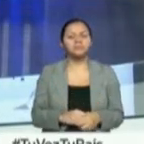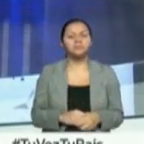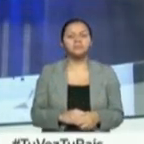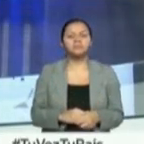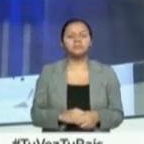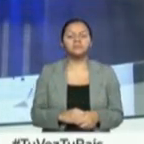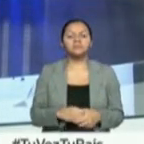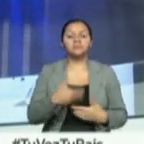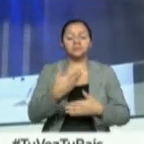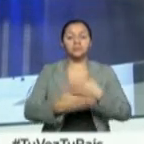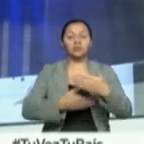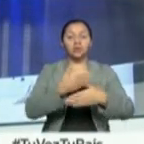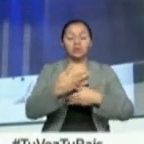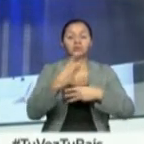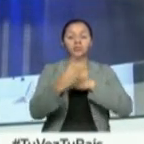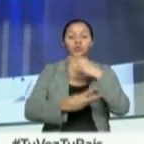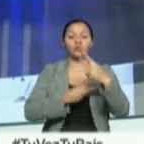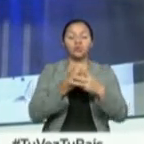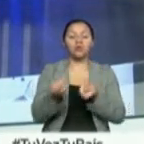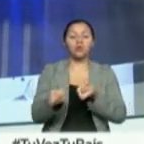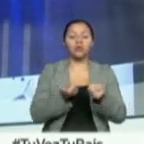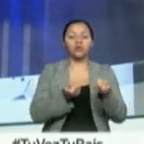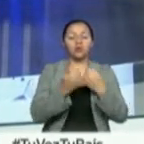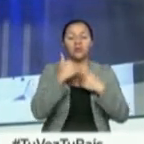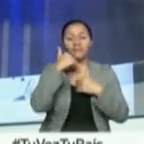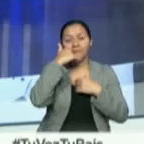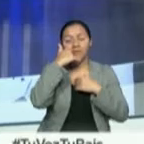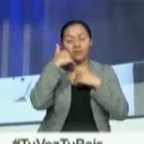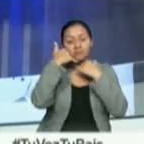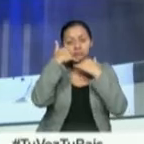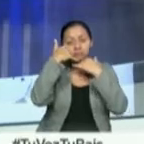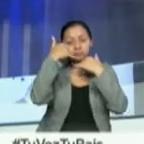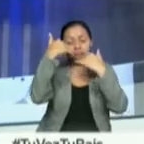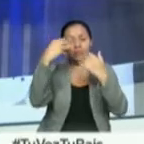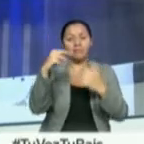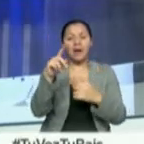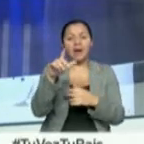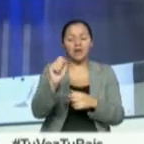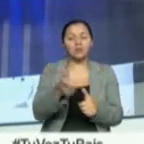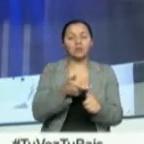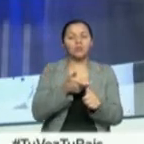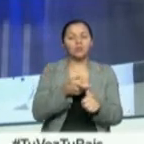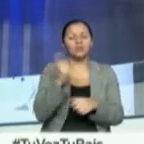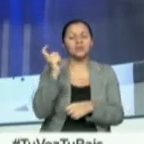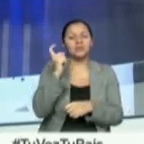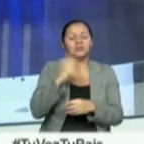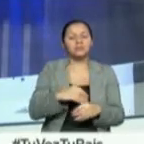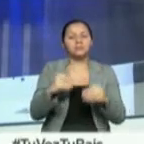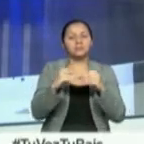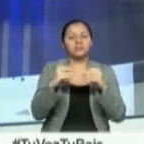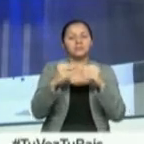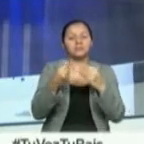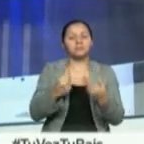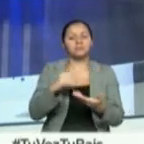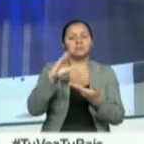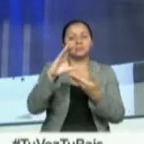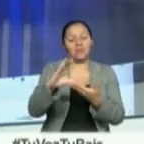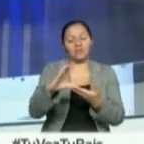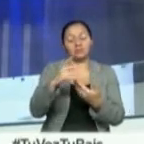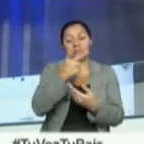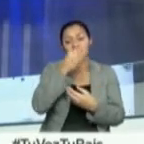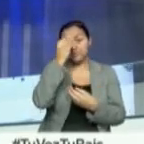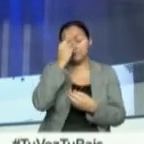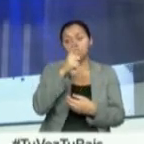el progreso global en el control de la malaria enfrenta riesgos debido a una urgente necesidad de mayor financiamiento según